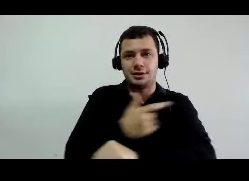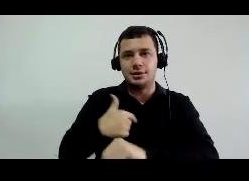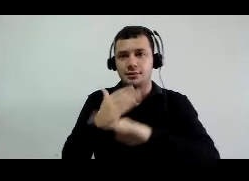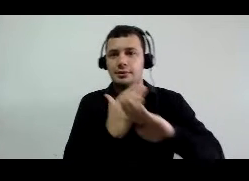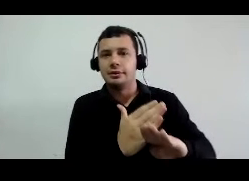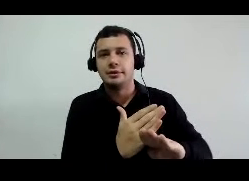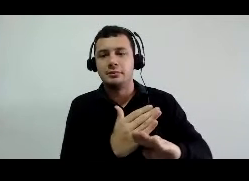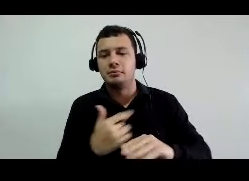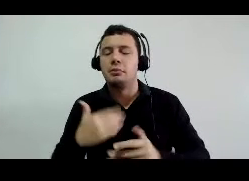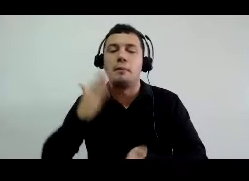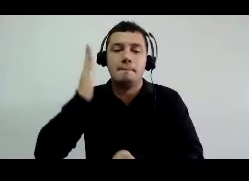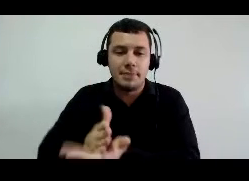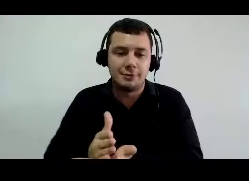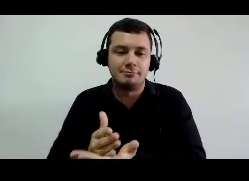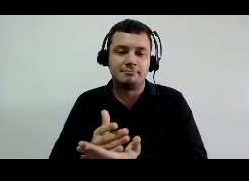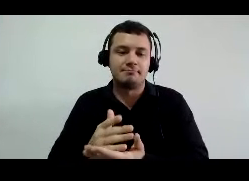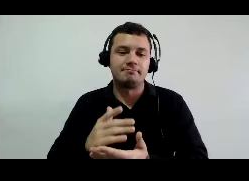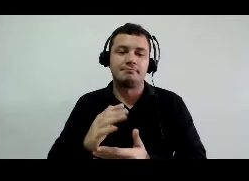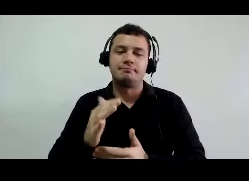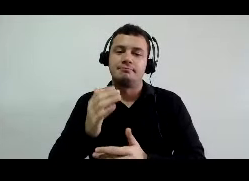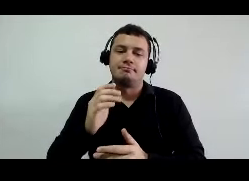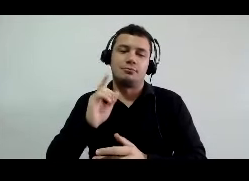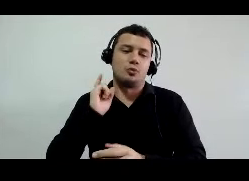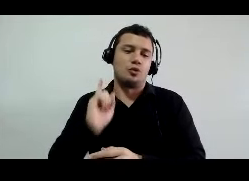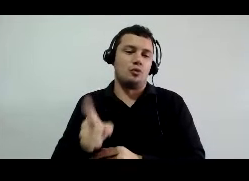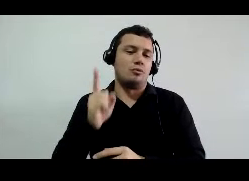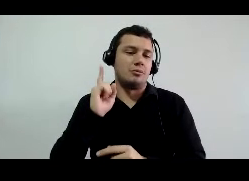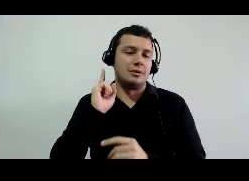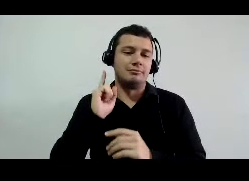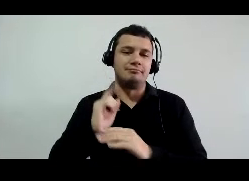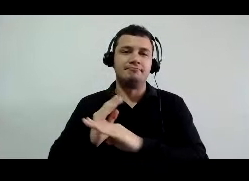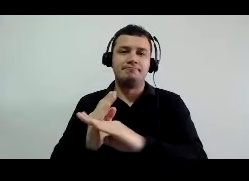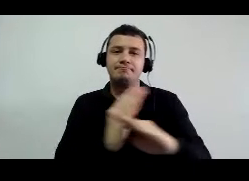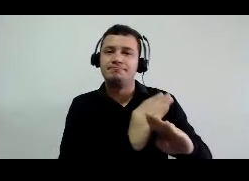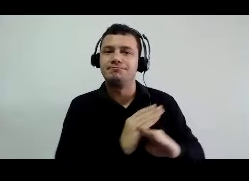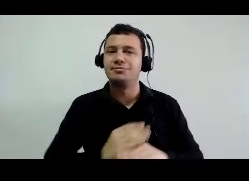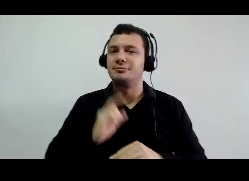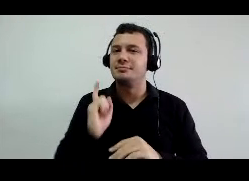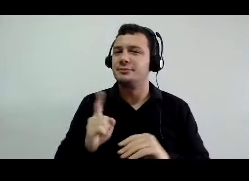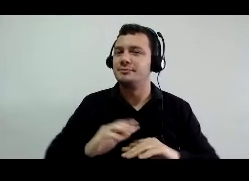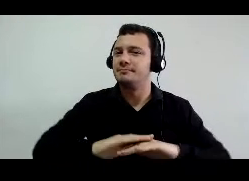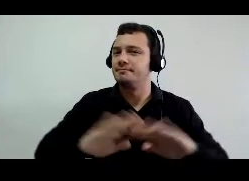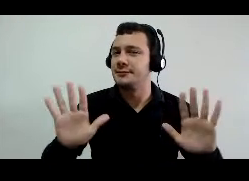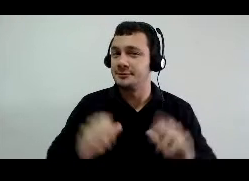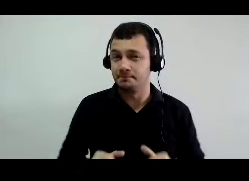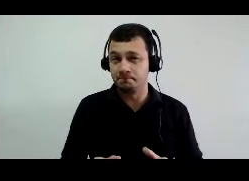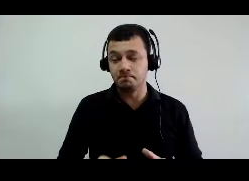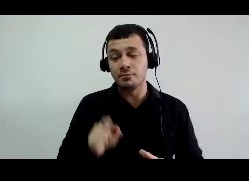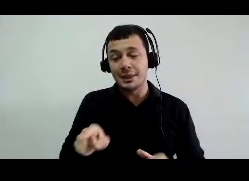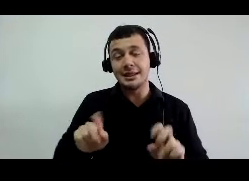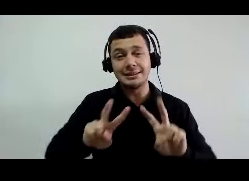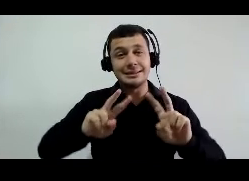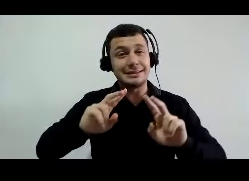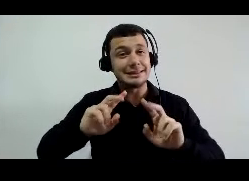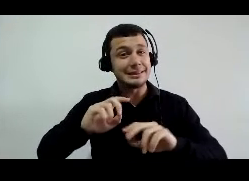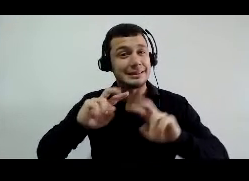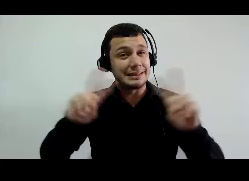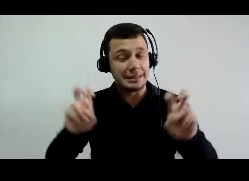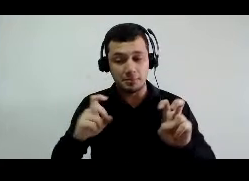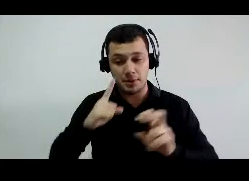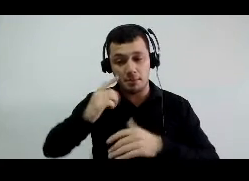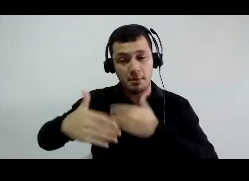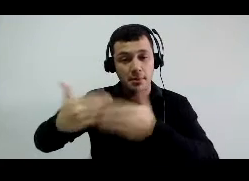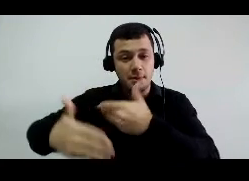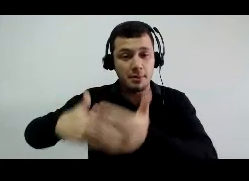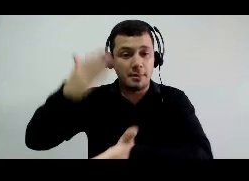Entonces, el evento adverso no es más que el resultado de la atención en salud que de manera no intencional produce un